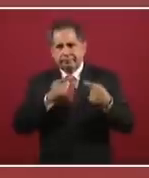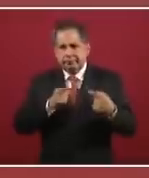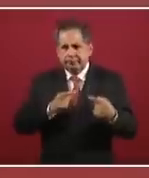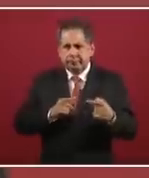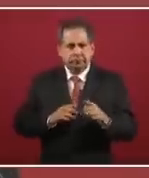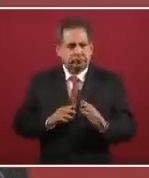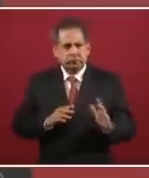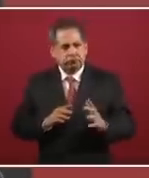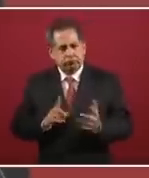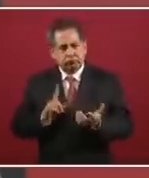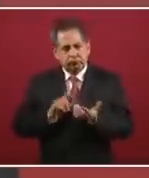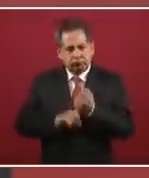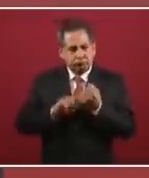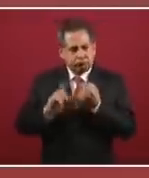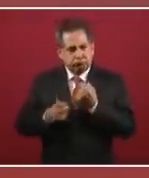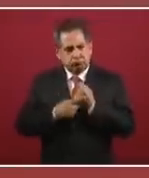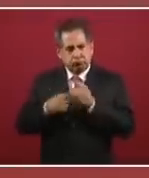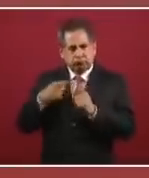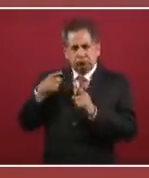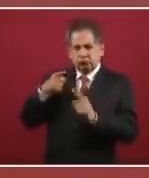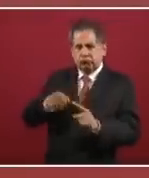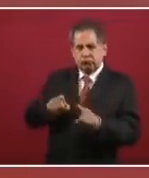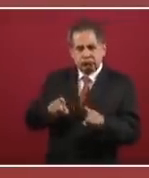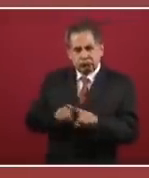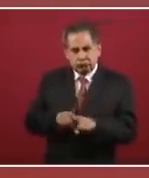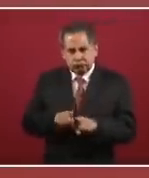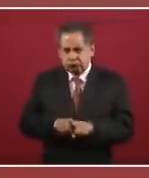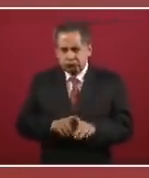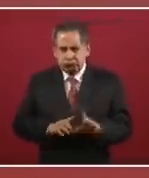de fondo, no hay